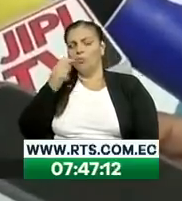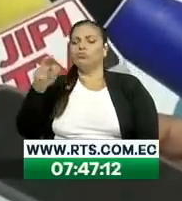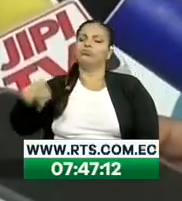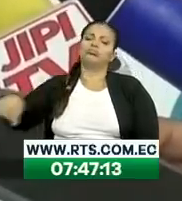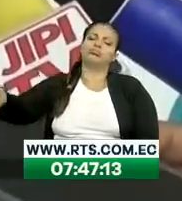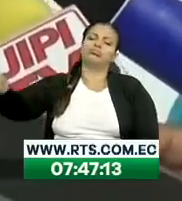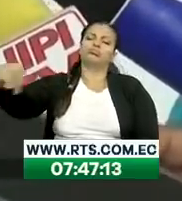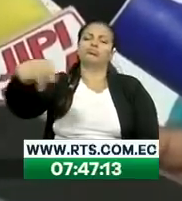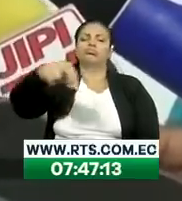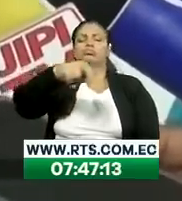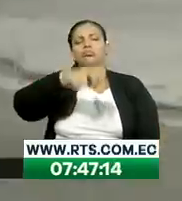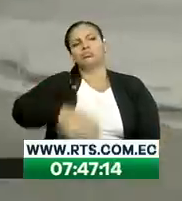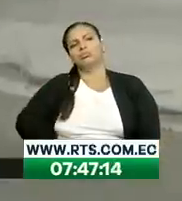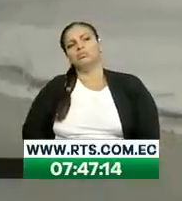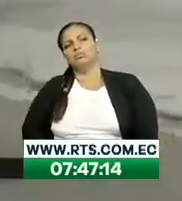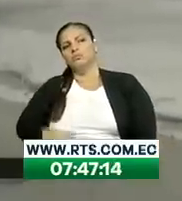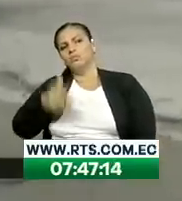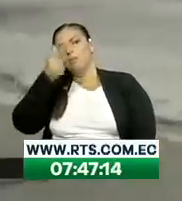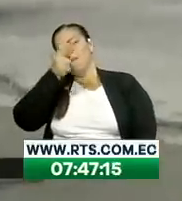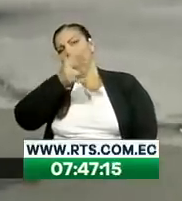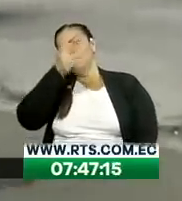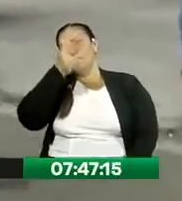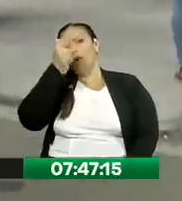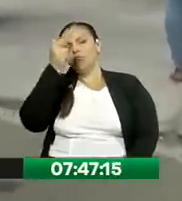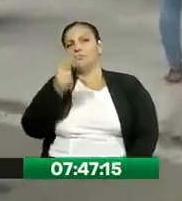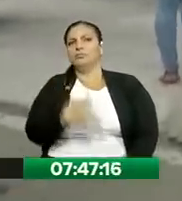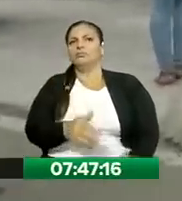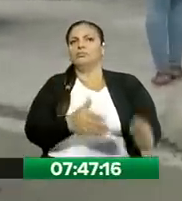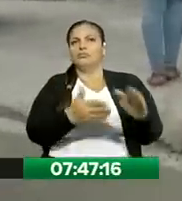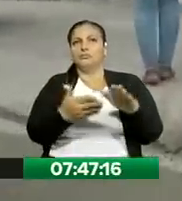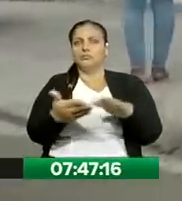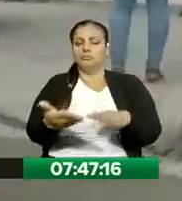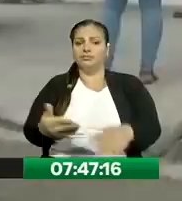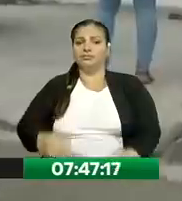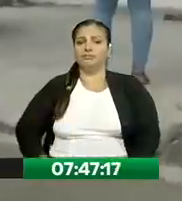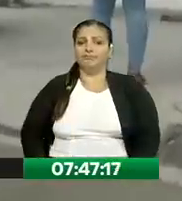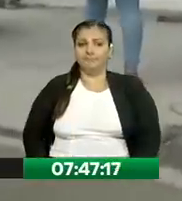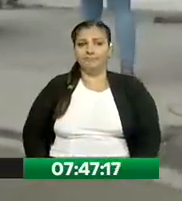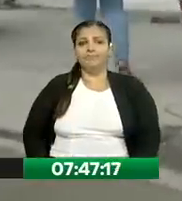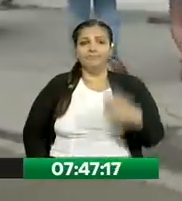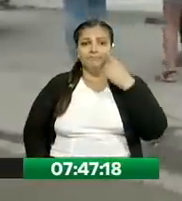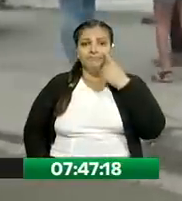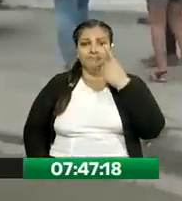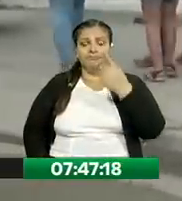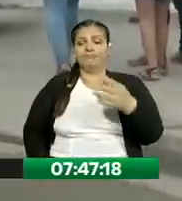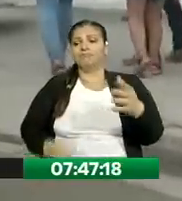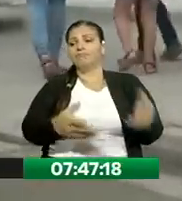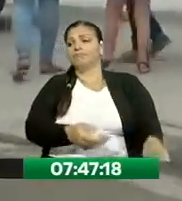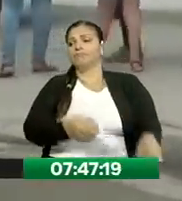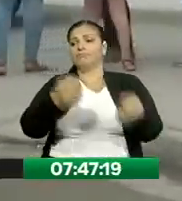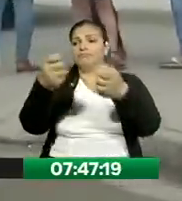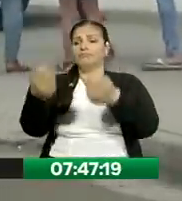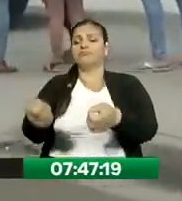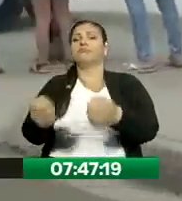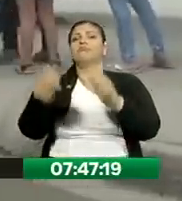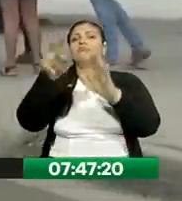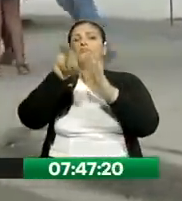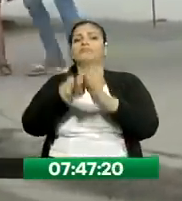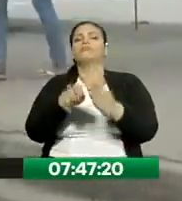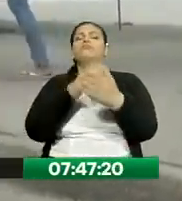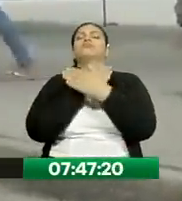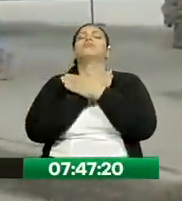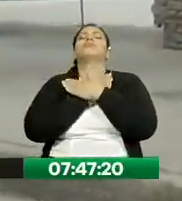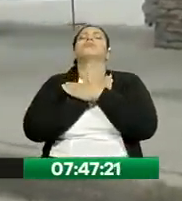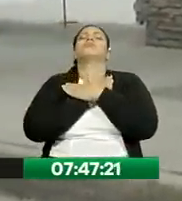muerte minutos después ya en el hospital. El cuerpo del fallecido fue llevado hasta el centro forense de Manta para la autopsia de rigor, mientras agentes de la